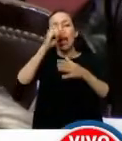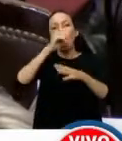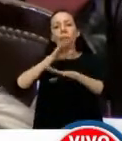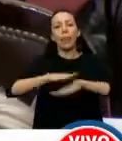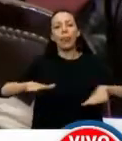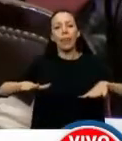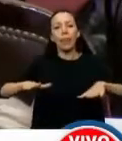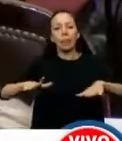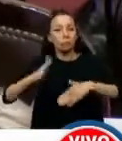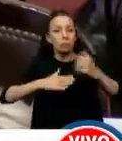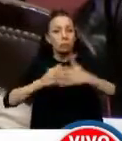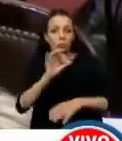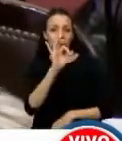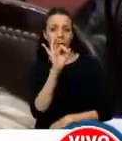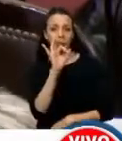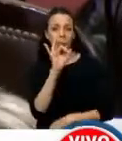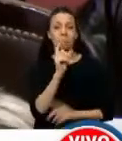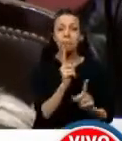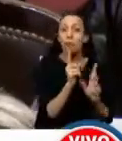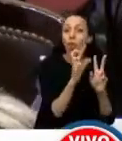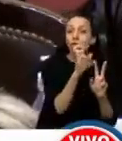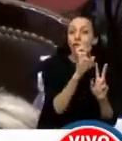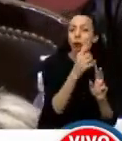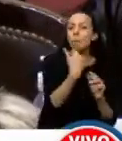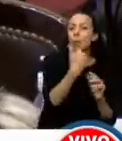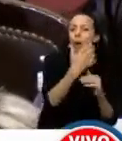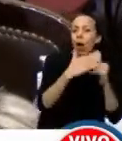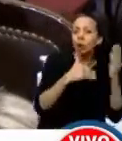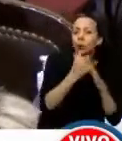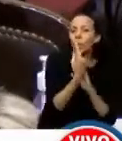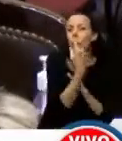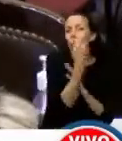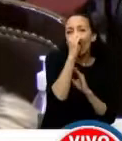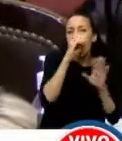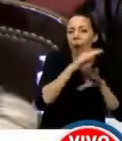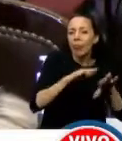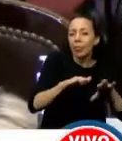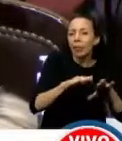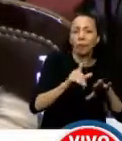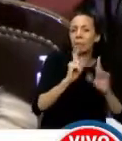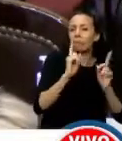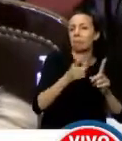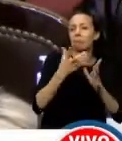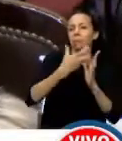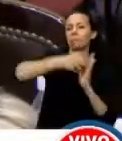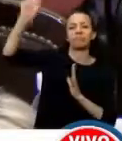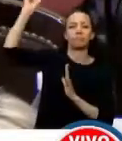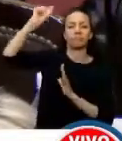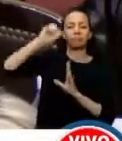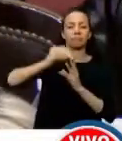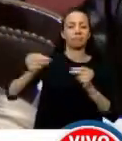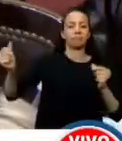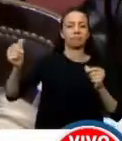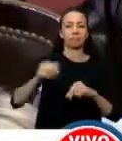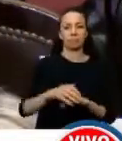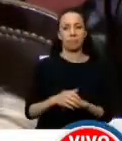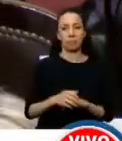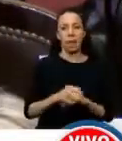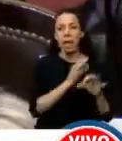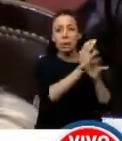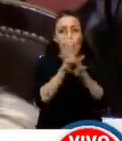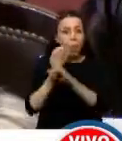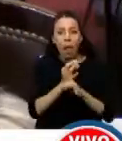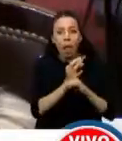mucha fuerza, de quién va a pagar la deuda, que la paguen los que la fugaron, nosotros, ¿por qué no discutir de antemano, antes